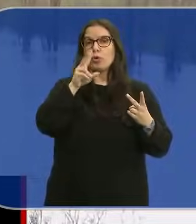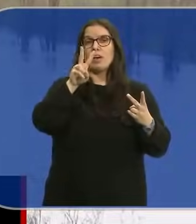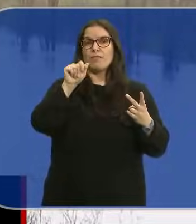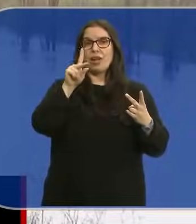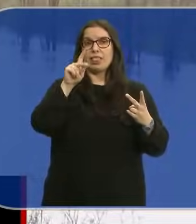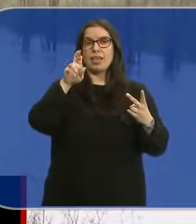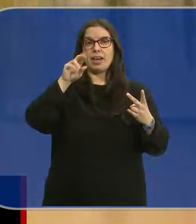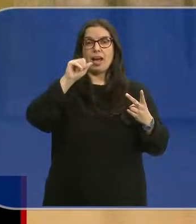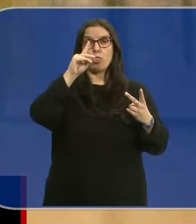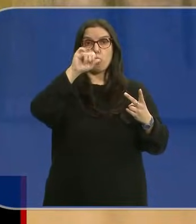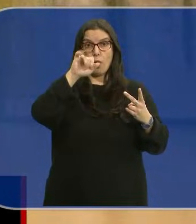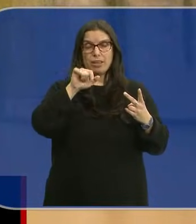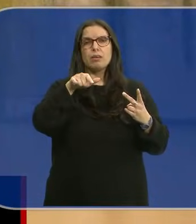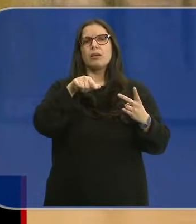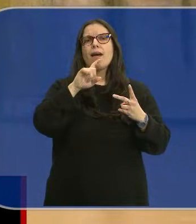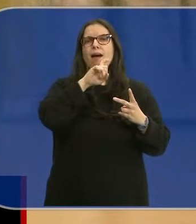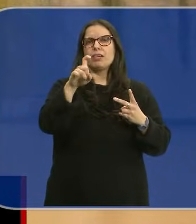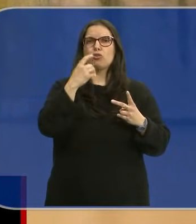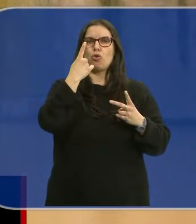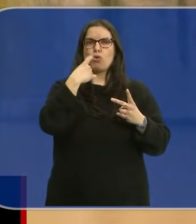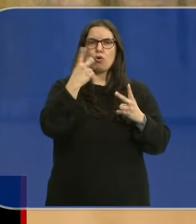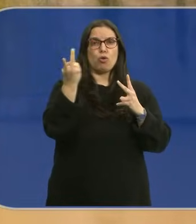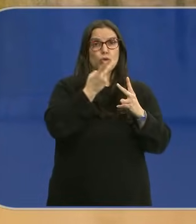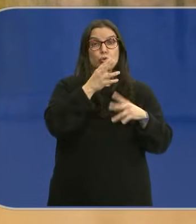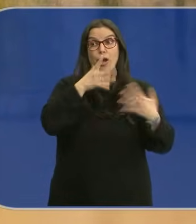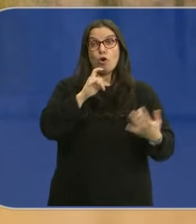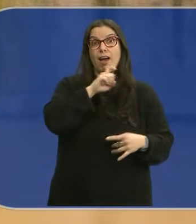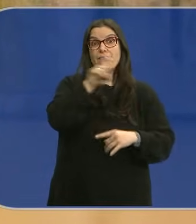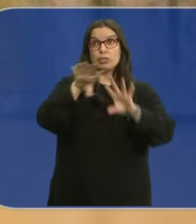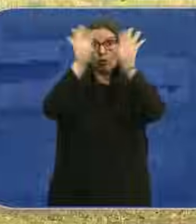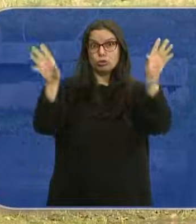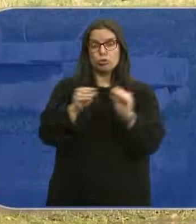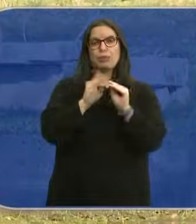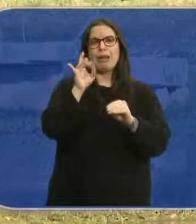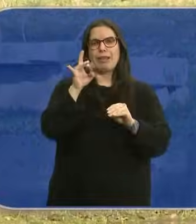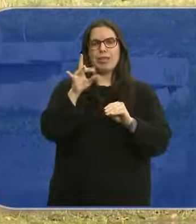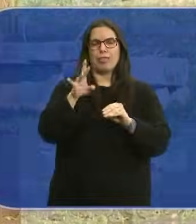siguen en aviso rojo. A esta hora hay 15 avisos activos.